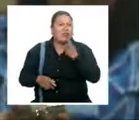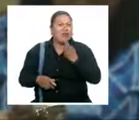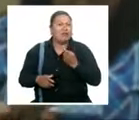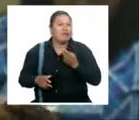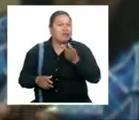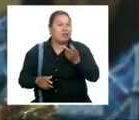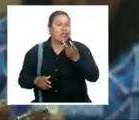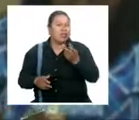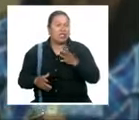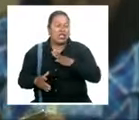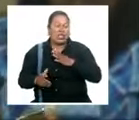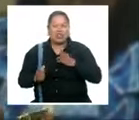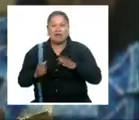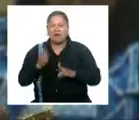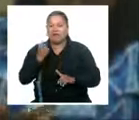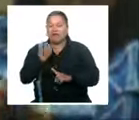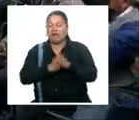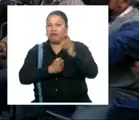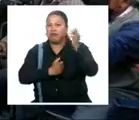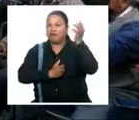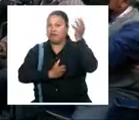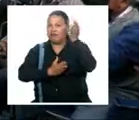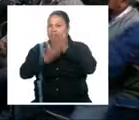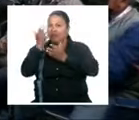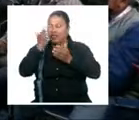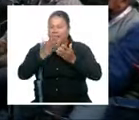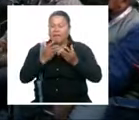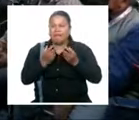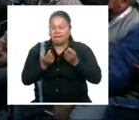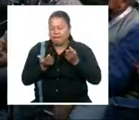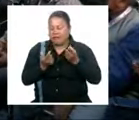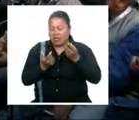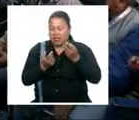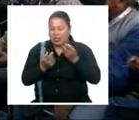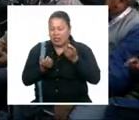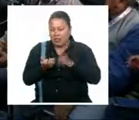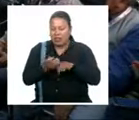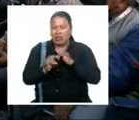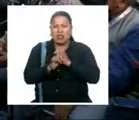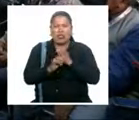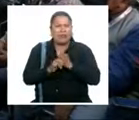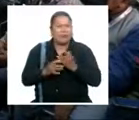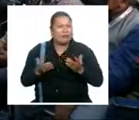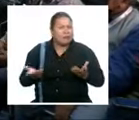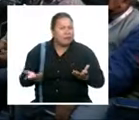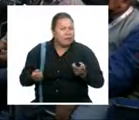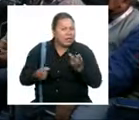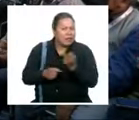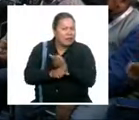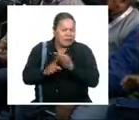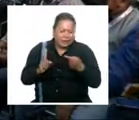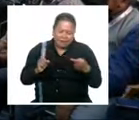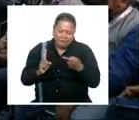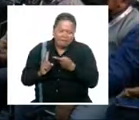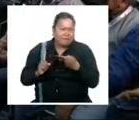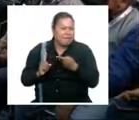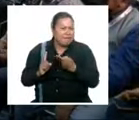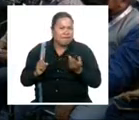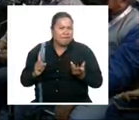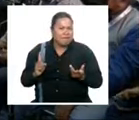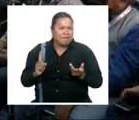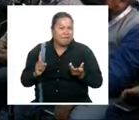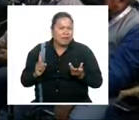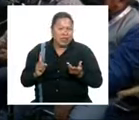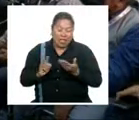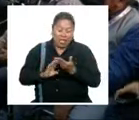generó mucha polémica en redes sociales. Yo quisiera preguntarle, gobernador, ¿qué va a pasar con este funcionario? Luego que antes de